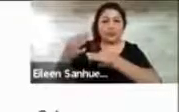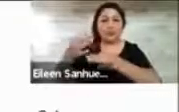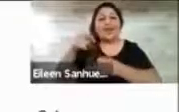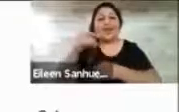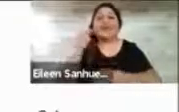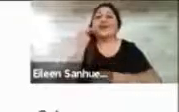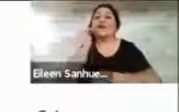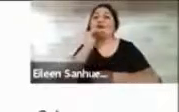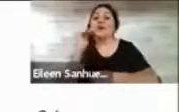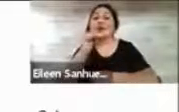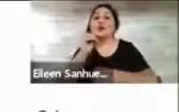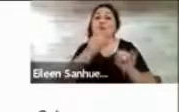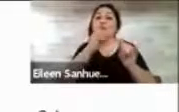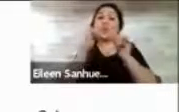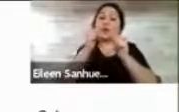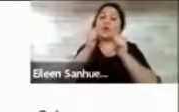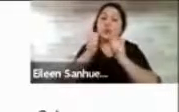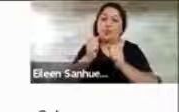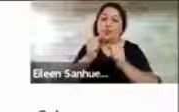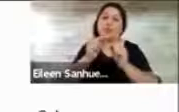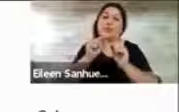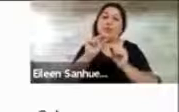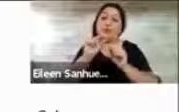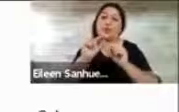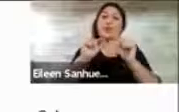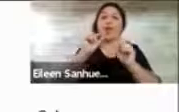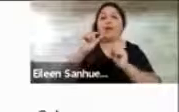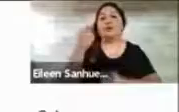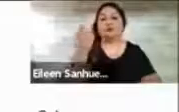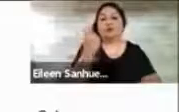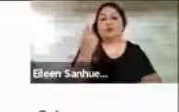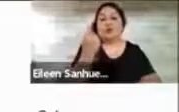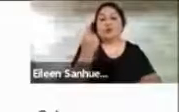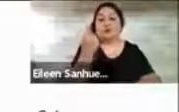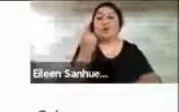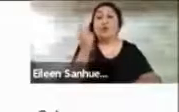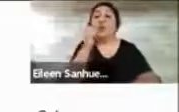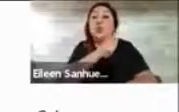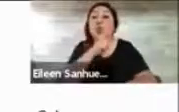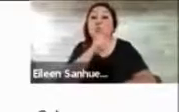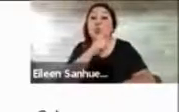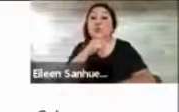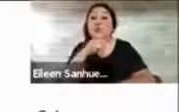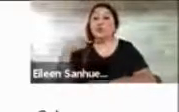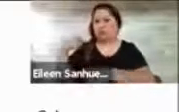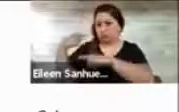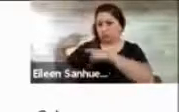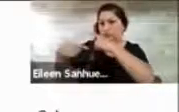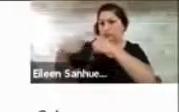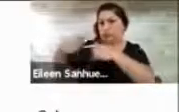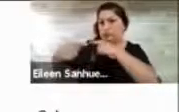más solitos. La otra parte importante son las biografías, que hemos seleccionado con mucho cuidado a